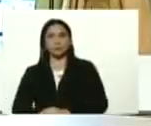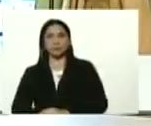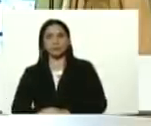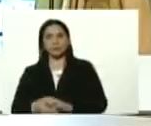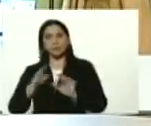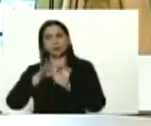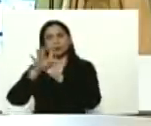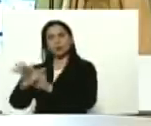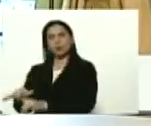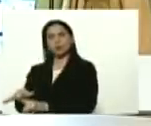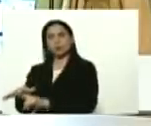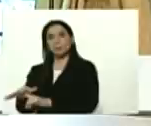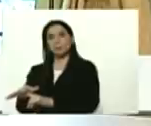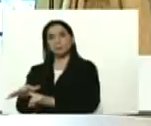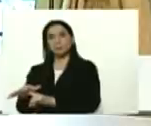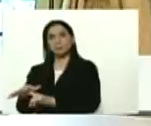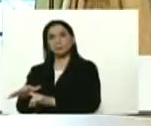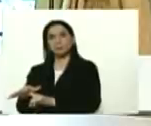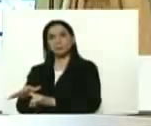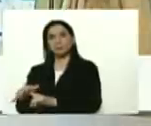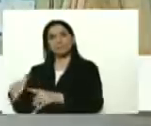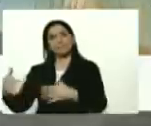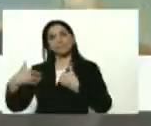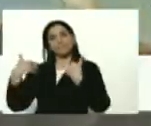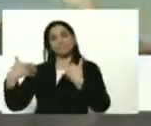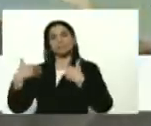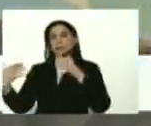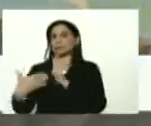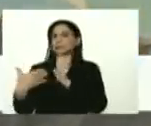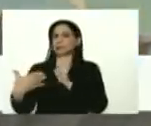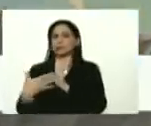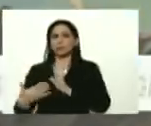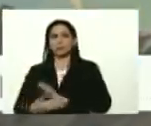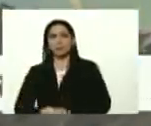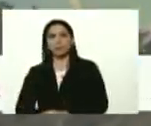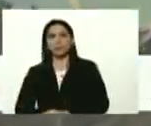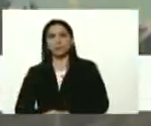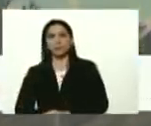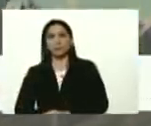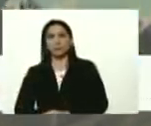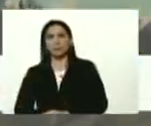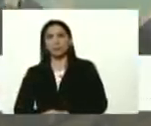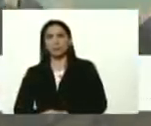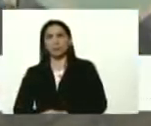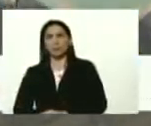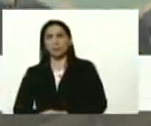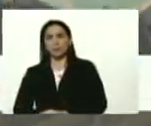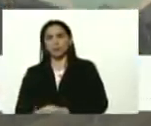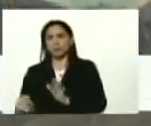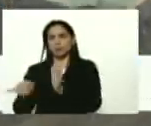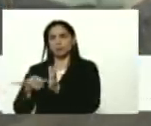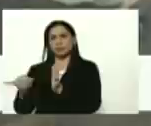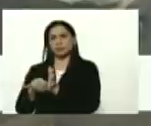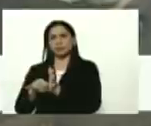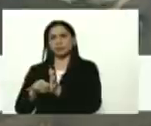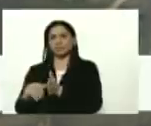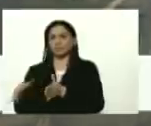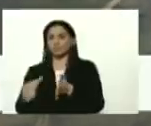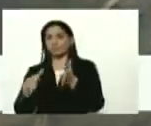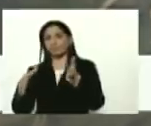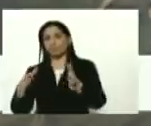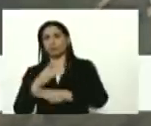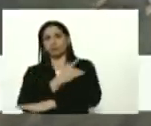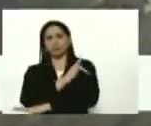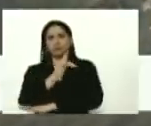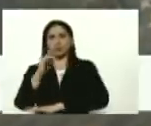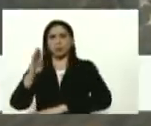subestimó la amenaza. Y en una esquina de un recodo de aquel camino selvático en